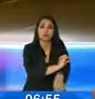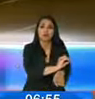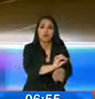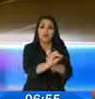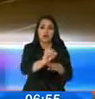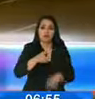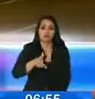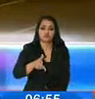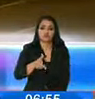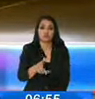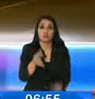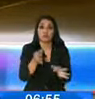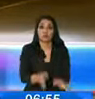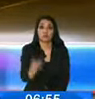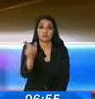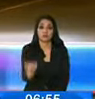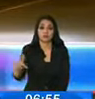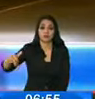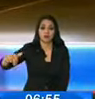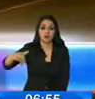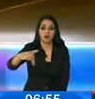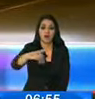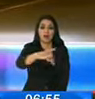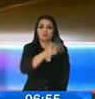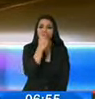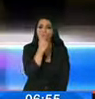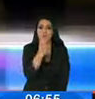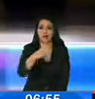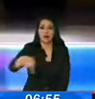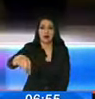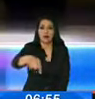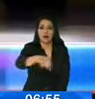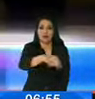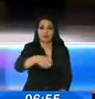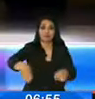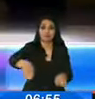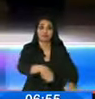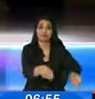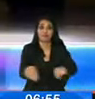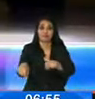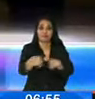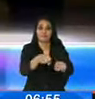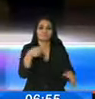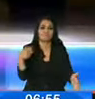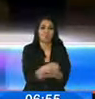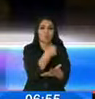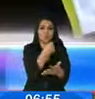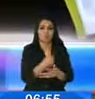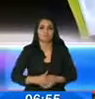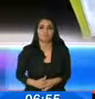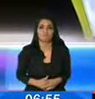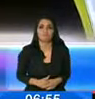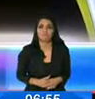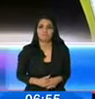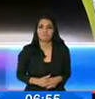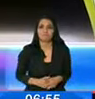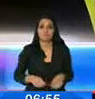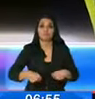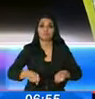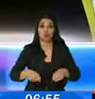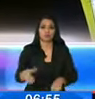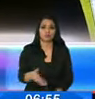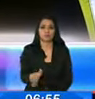un transeúnte cruzó la vía sin percatarse, por lo que el conductor hizo una maniobra y perdió pista. La motocicleta perdió